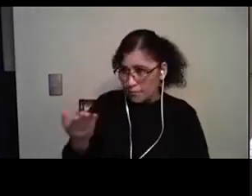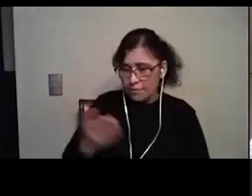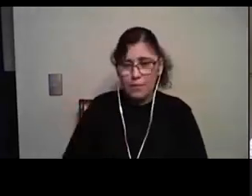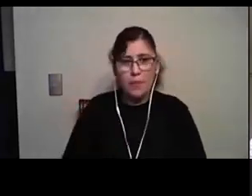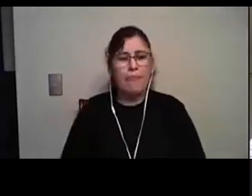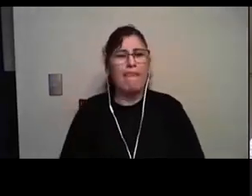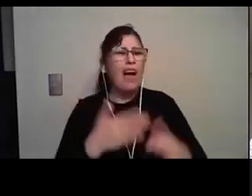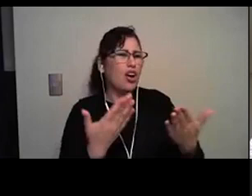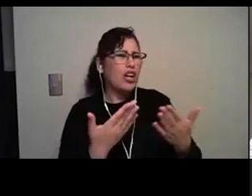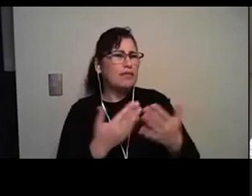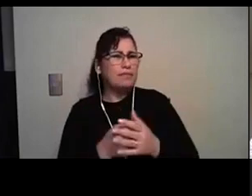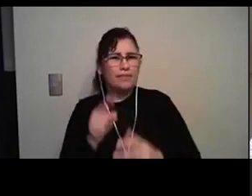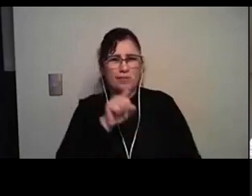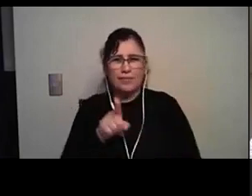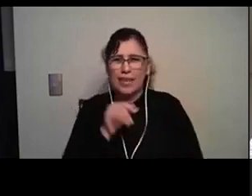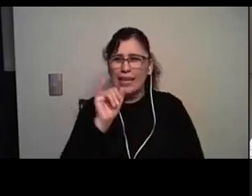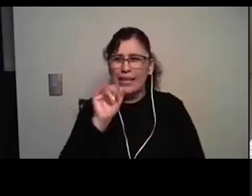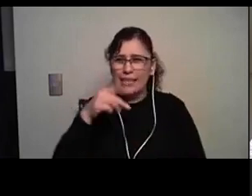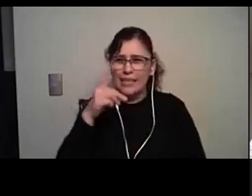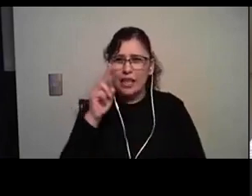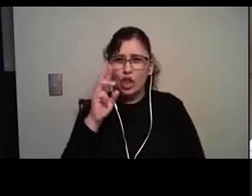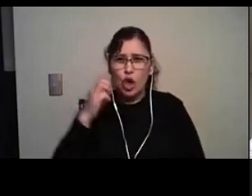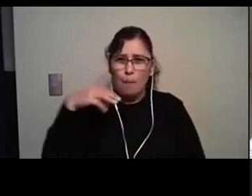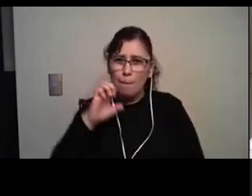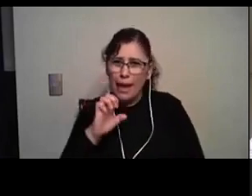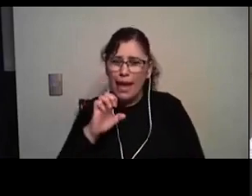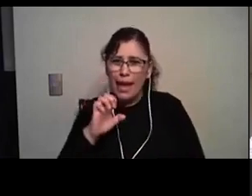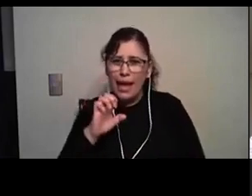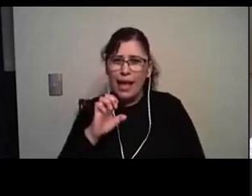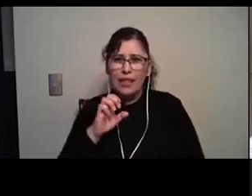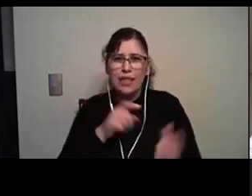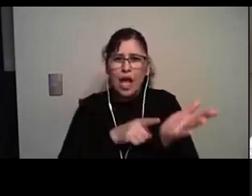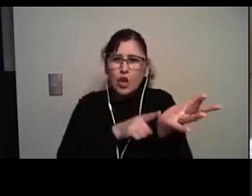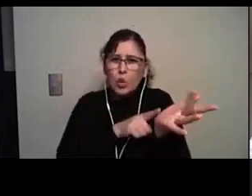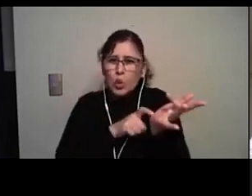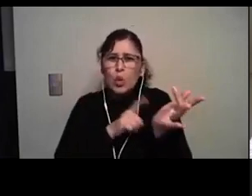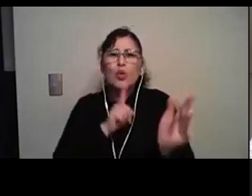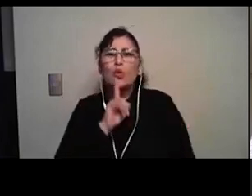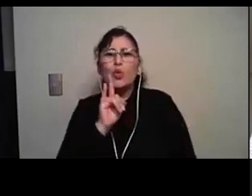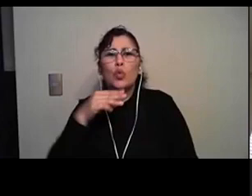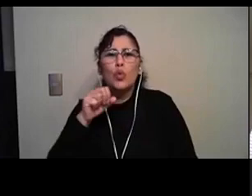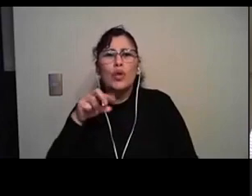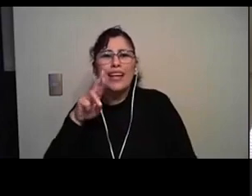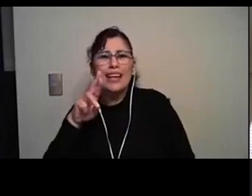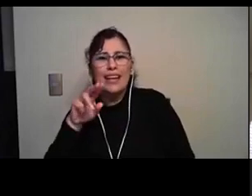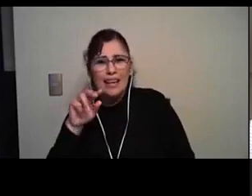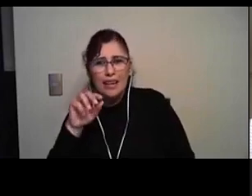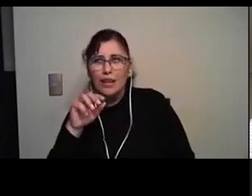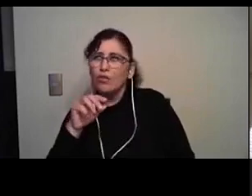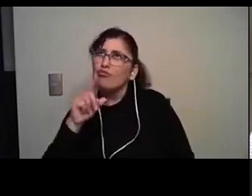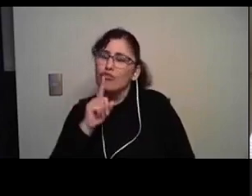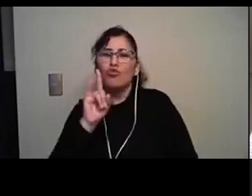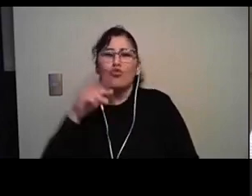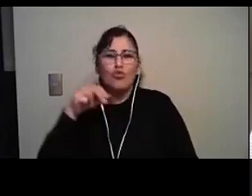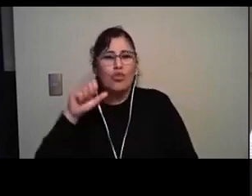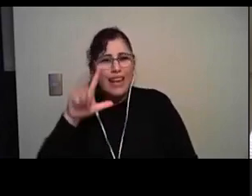entonces el síntoma del túnel carpiano sería considerado como neuropatía. Sí, si uno fuera de